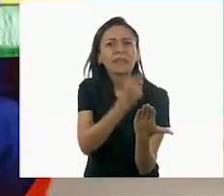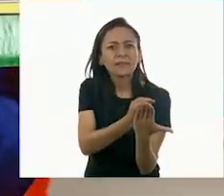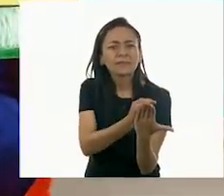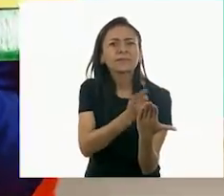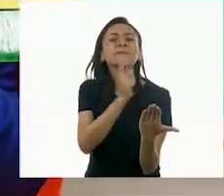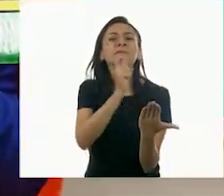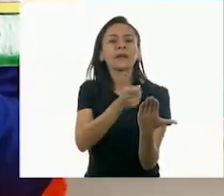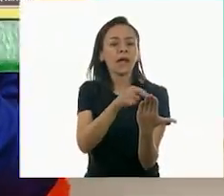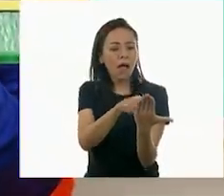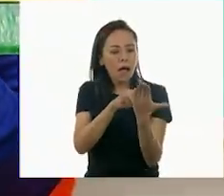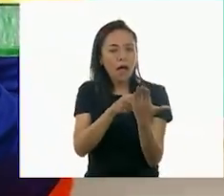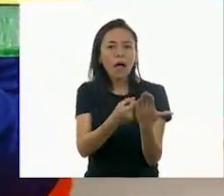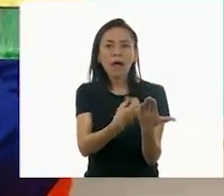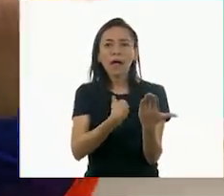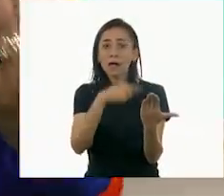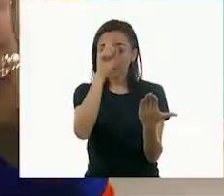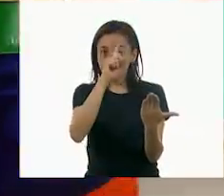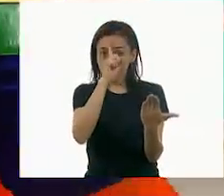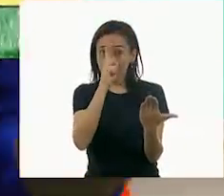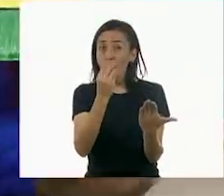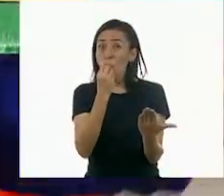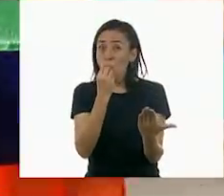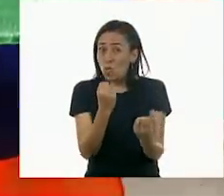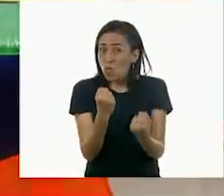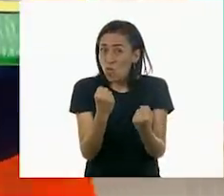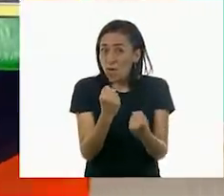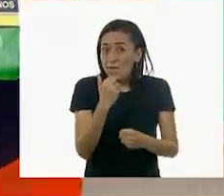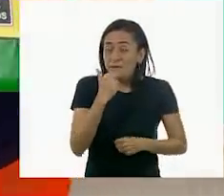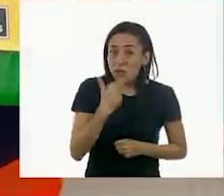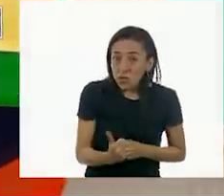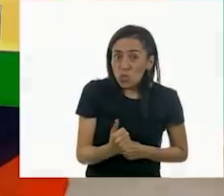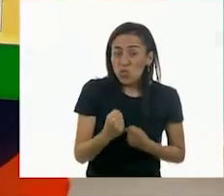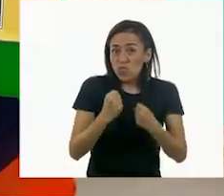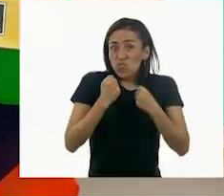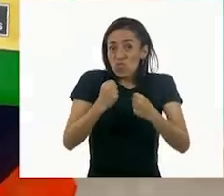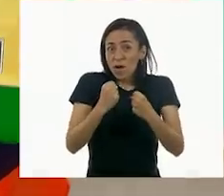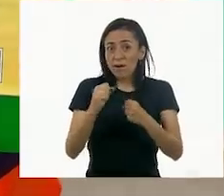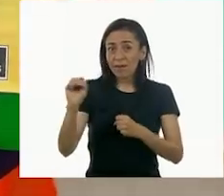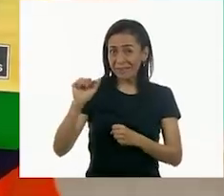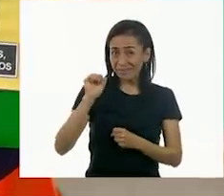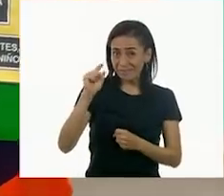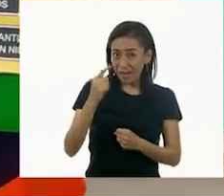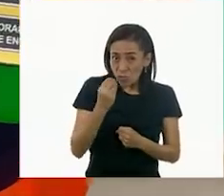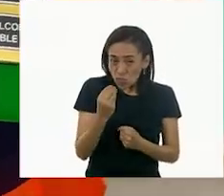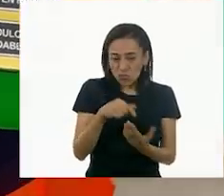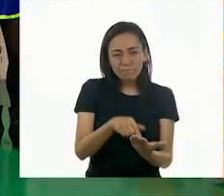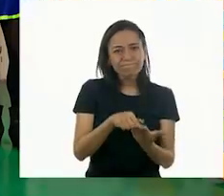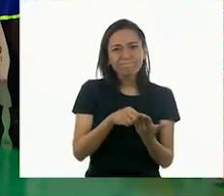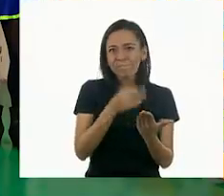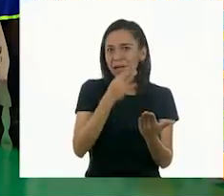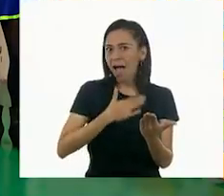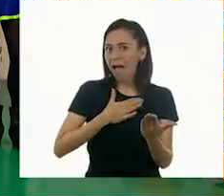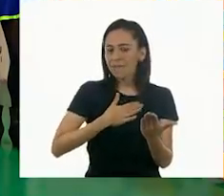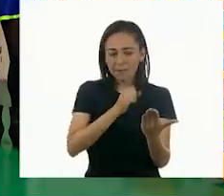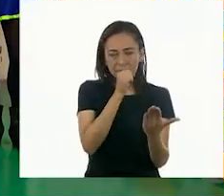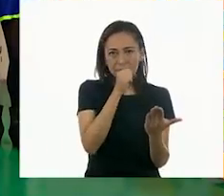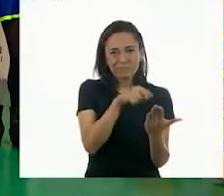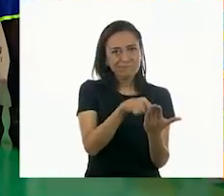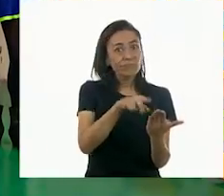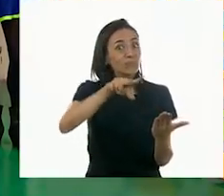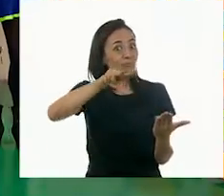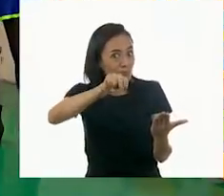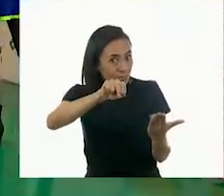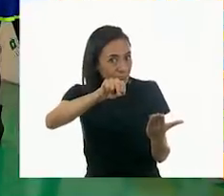tengan alto grado de azúcar, alto grado de sales. Tienes que fijarte muy bien al elegir y te sugerimos